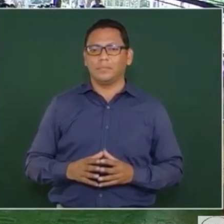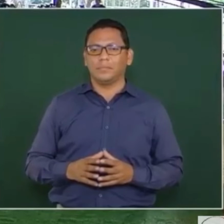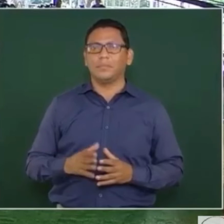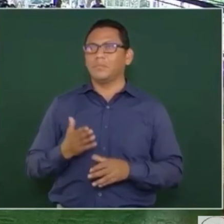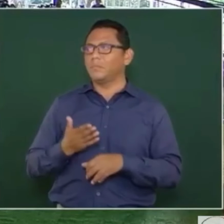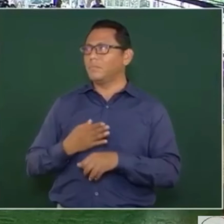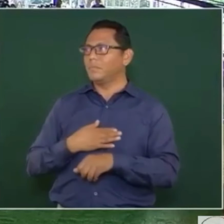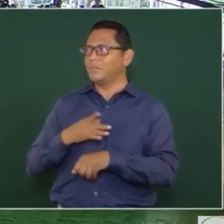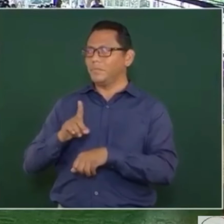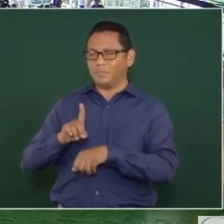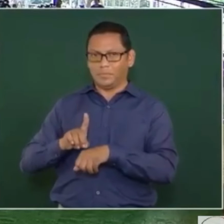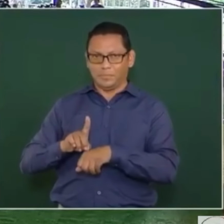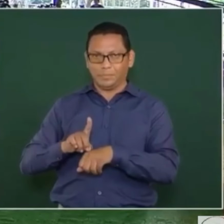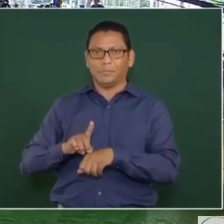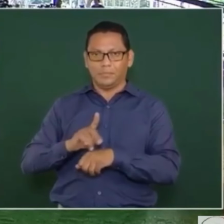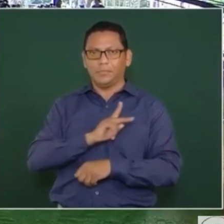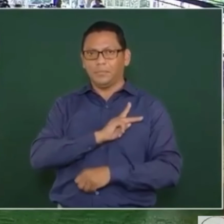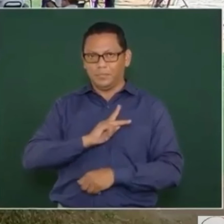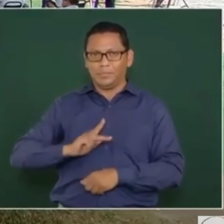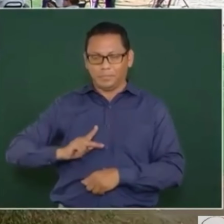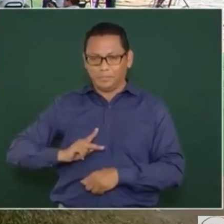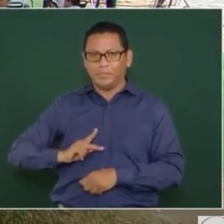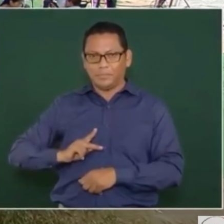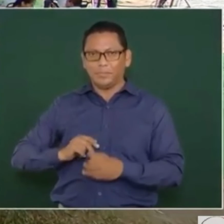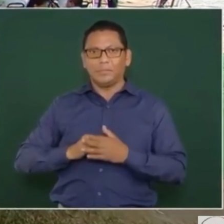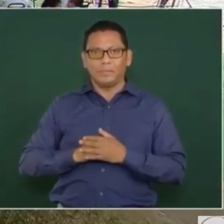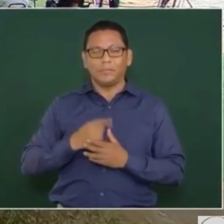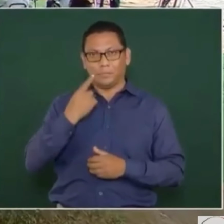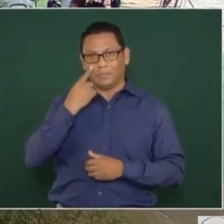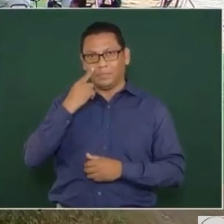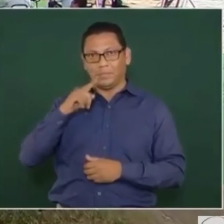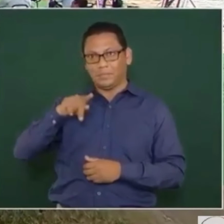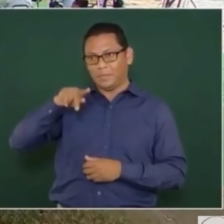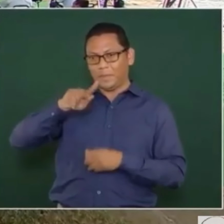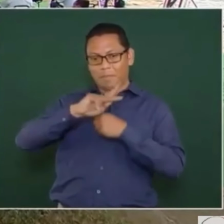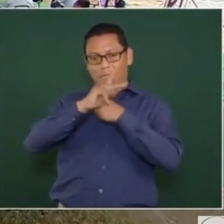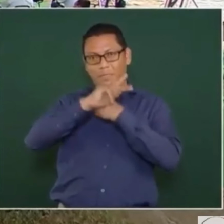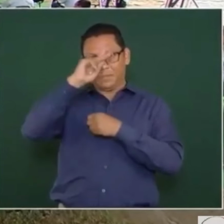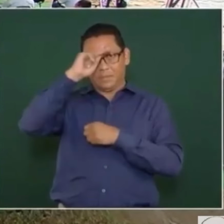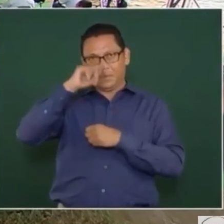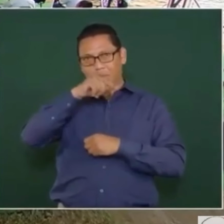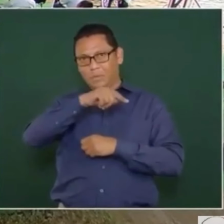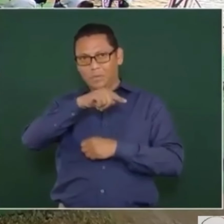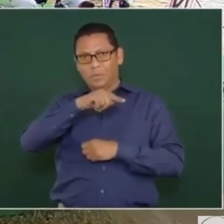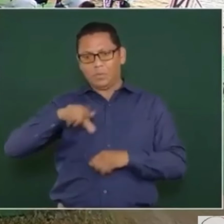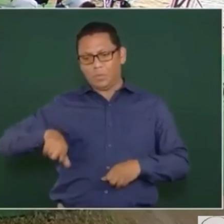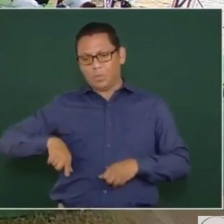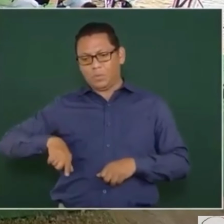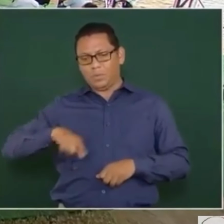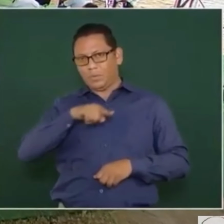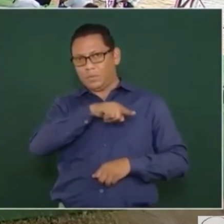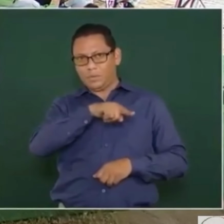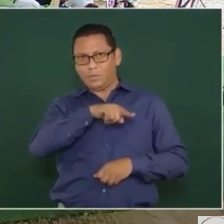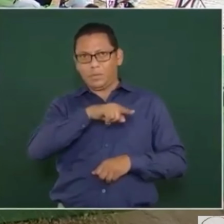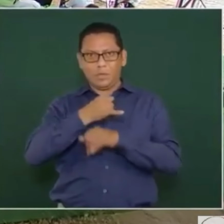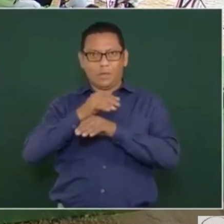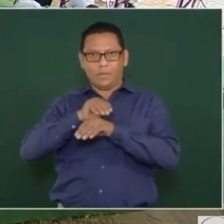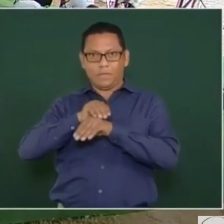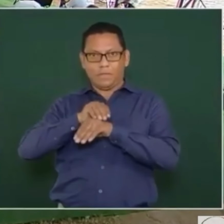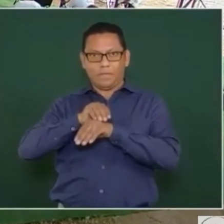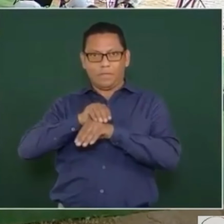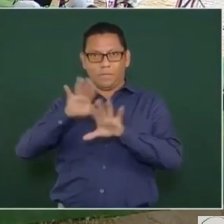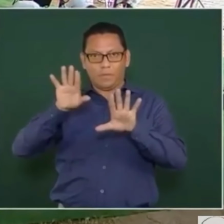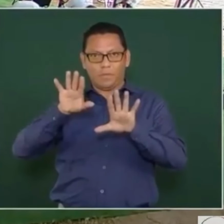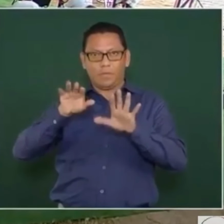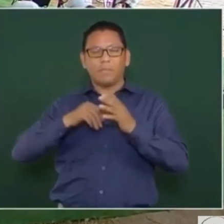Buenos días, presidente. En el caso de Perú, el nuevo gobierno peruano ha informado que le pasaron a